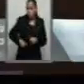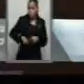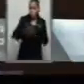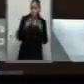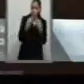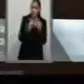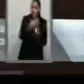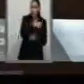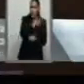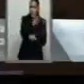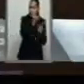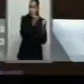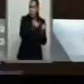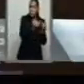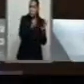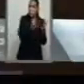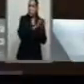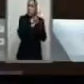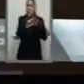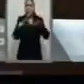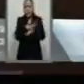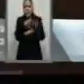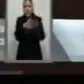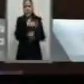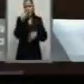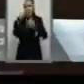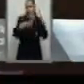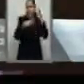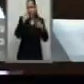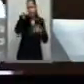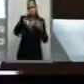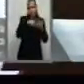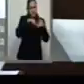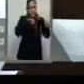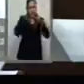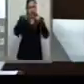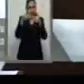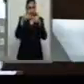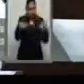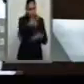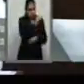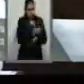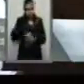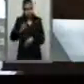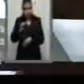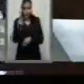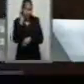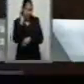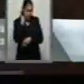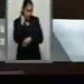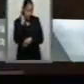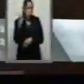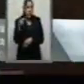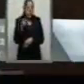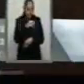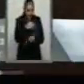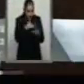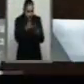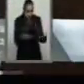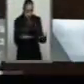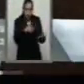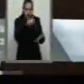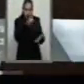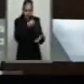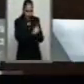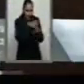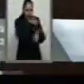cada uno de los rincones de la ciudad. Hoy, que ya son diputados y que tienen en sus manos la reforma política de